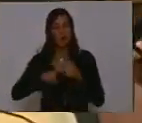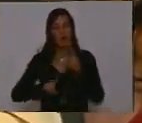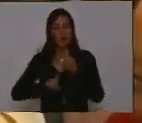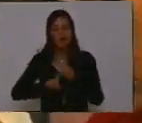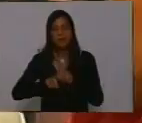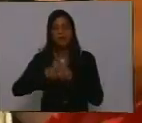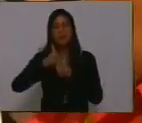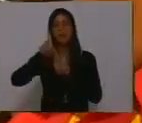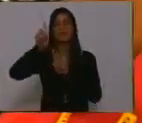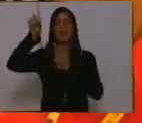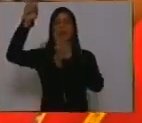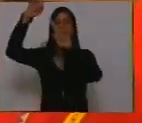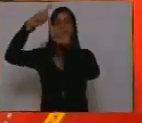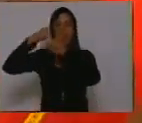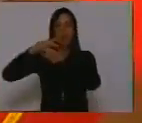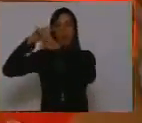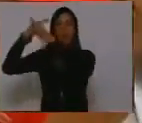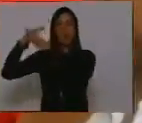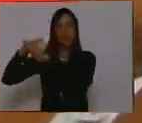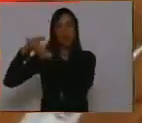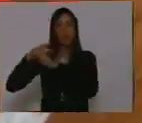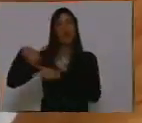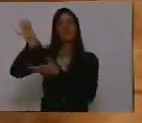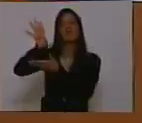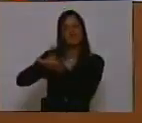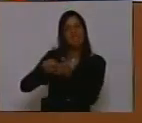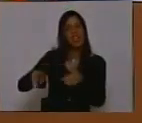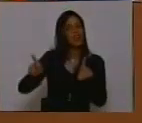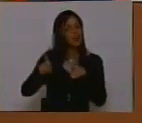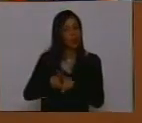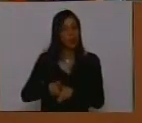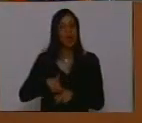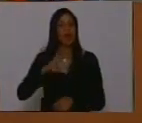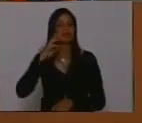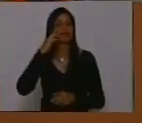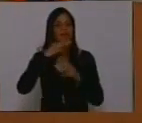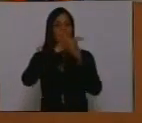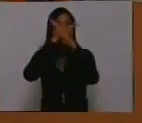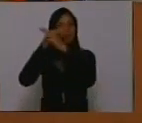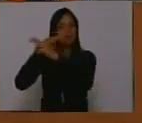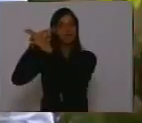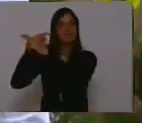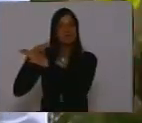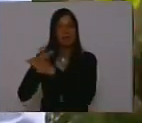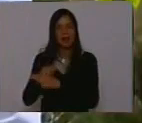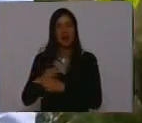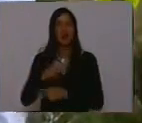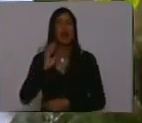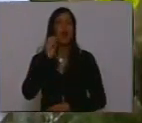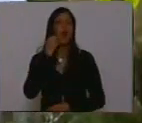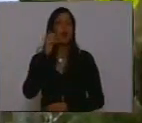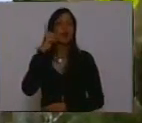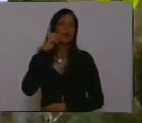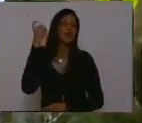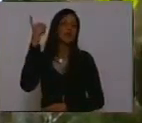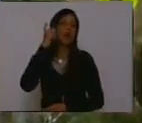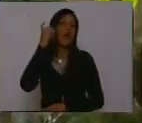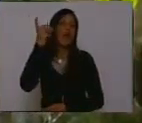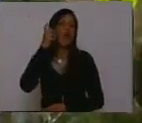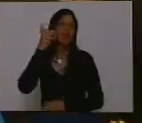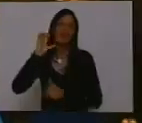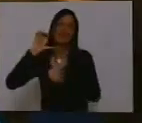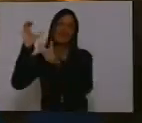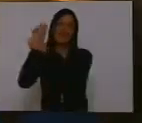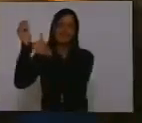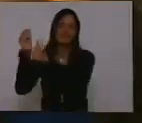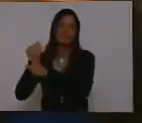como el satélite Sucre, como el satélite Miranda, como el satélite Bolívar, que nuestros sueños no tengan límites, no tengan barreras.